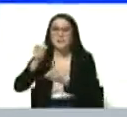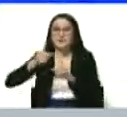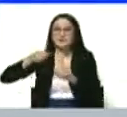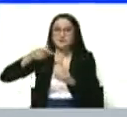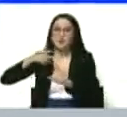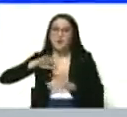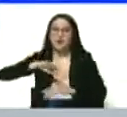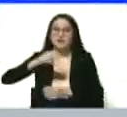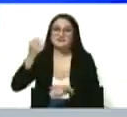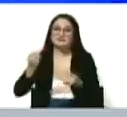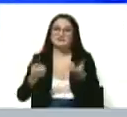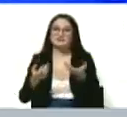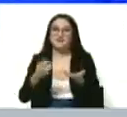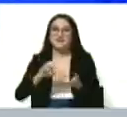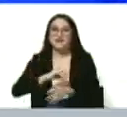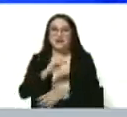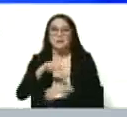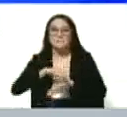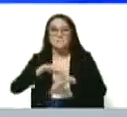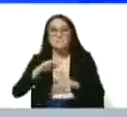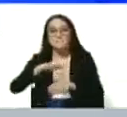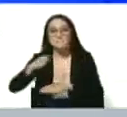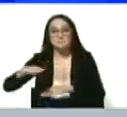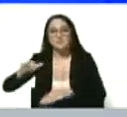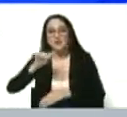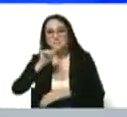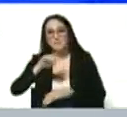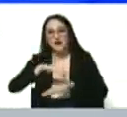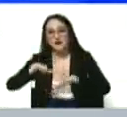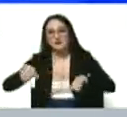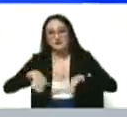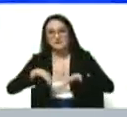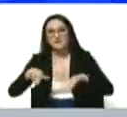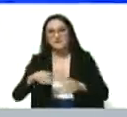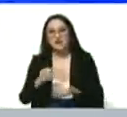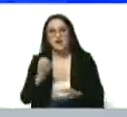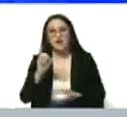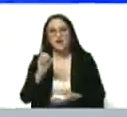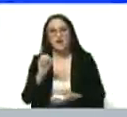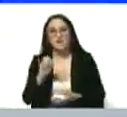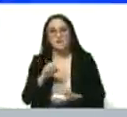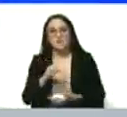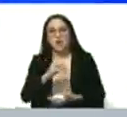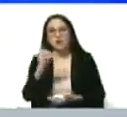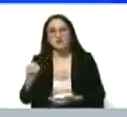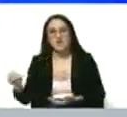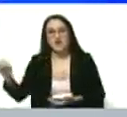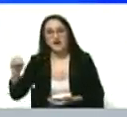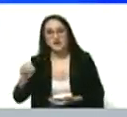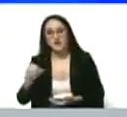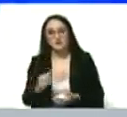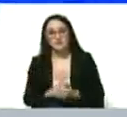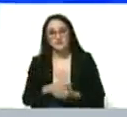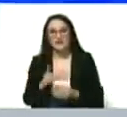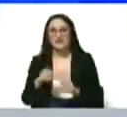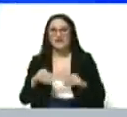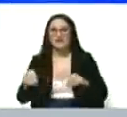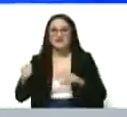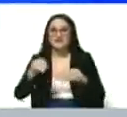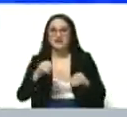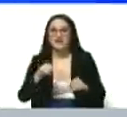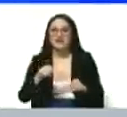el océano Atlántico. Como diría una maravillosa canción, esta es la tierra del